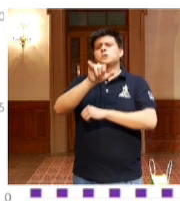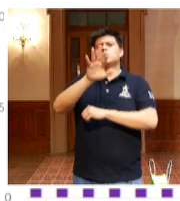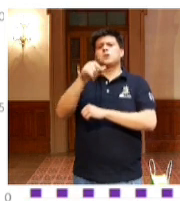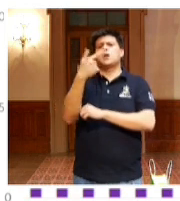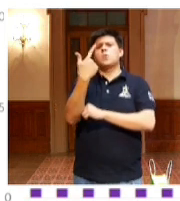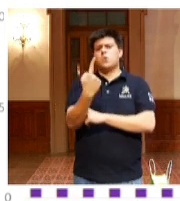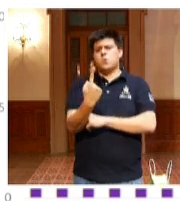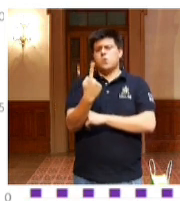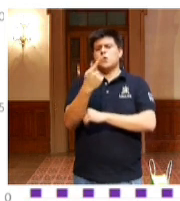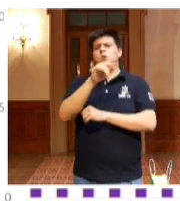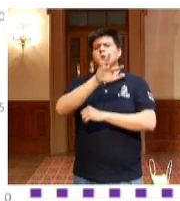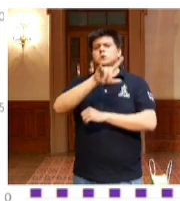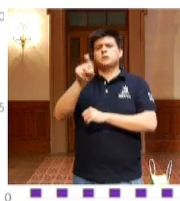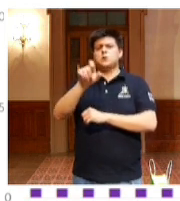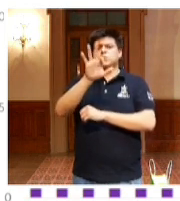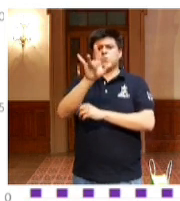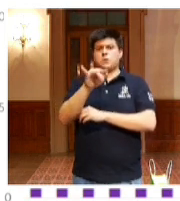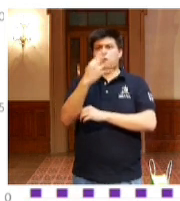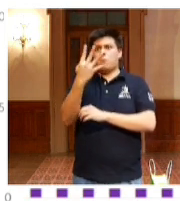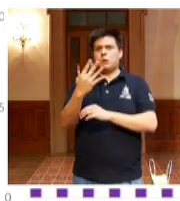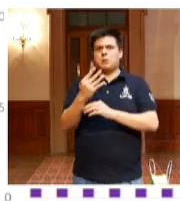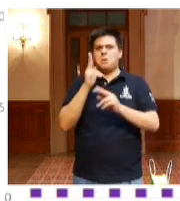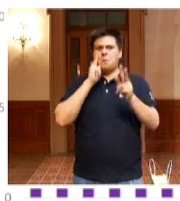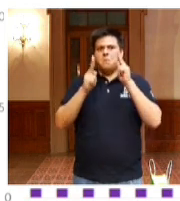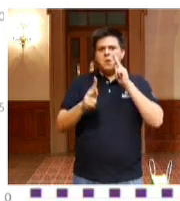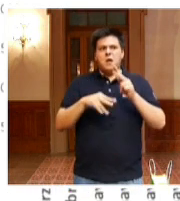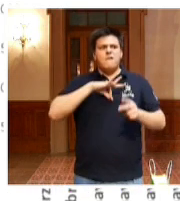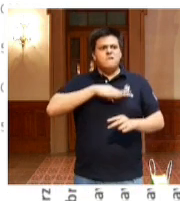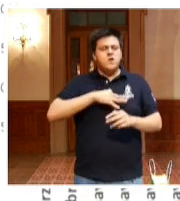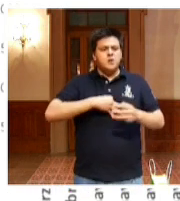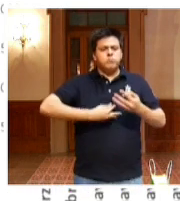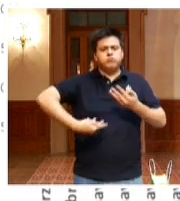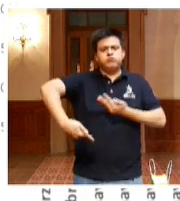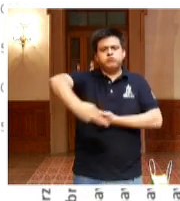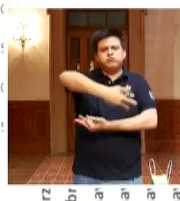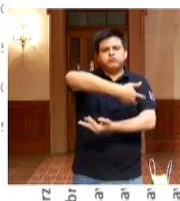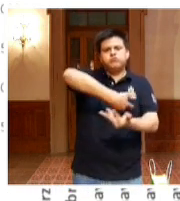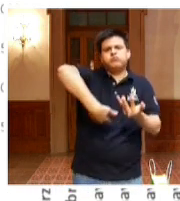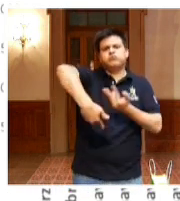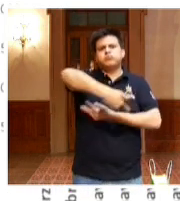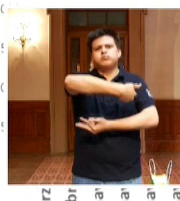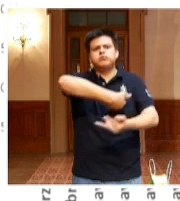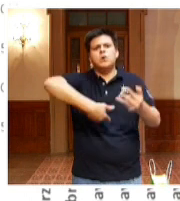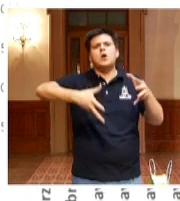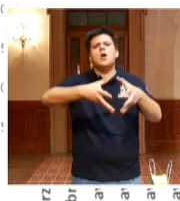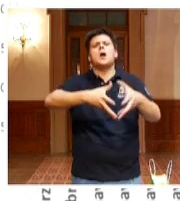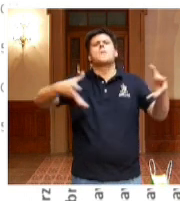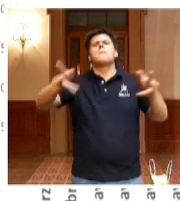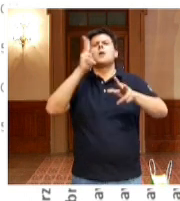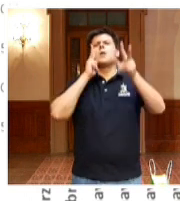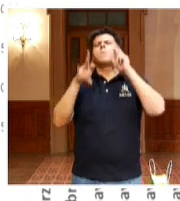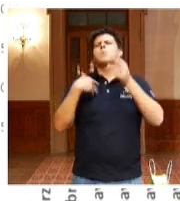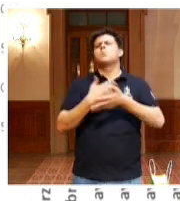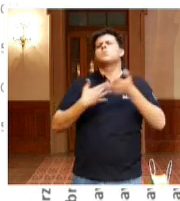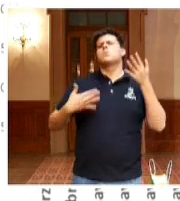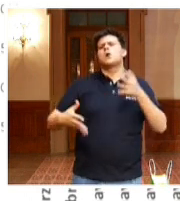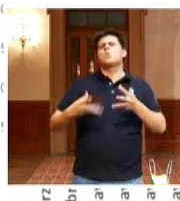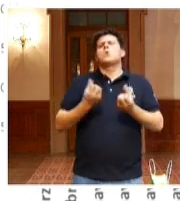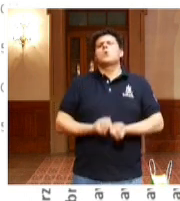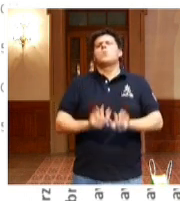vean como la circulación del virus es mucho mayor esta es la incidencia acumulada